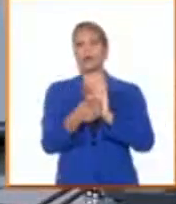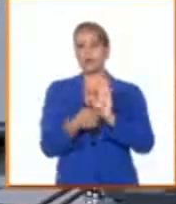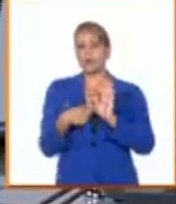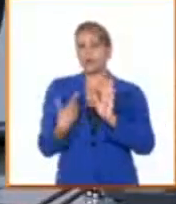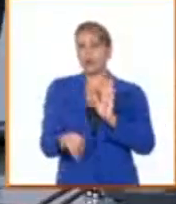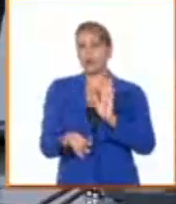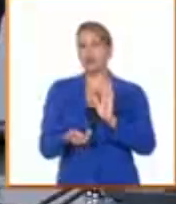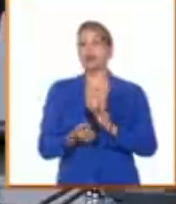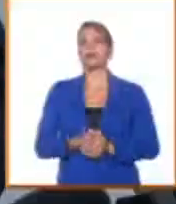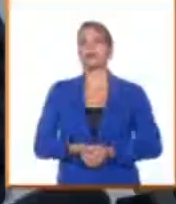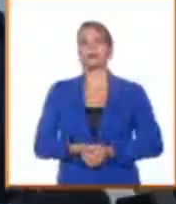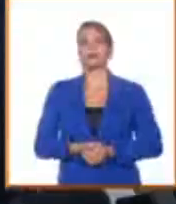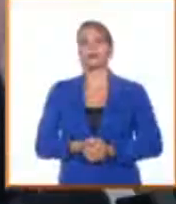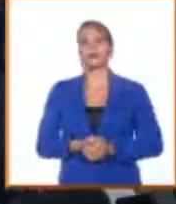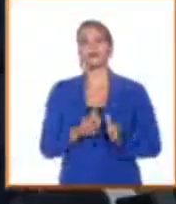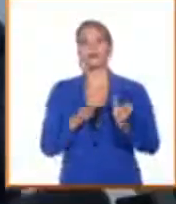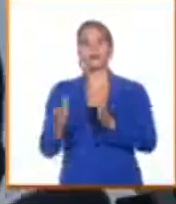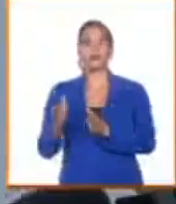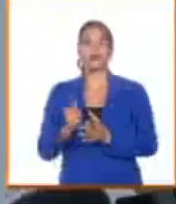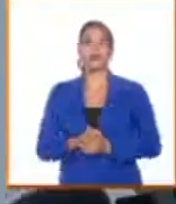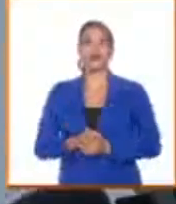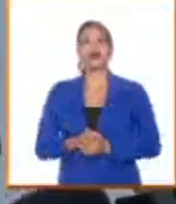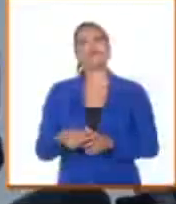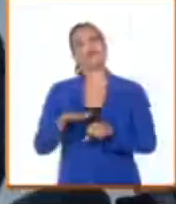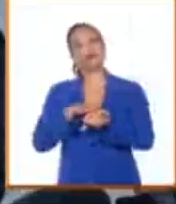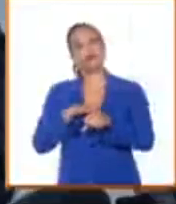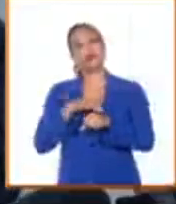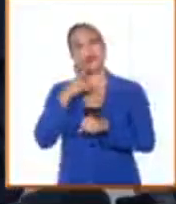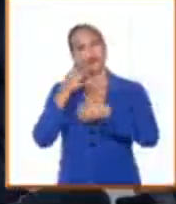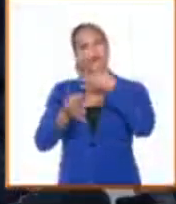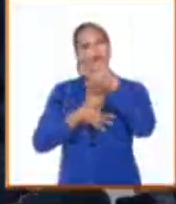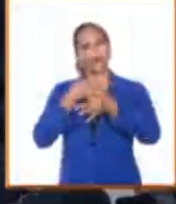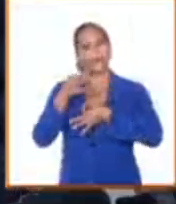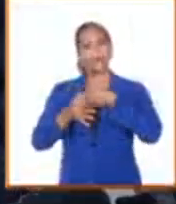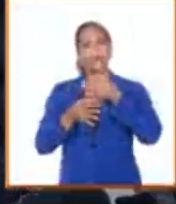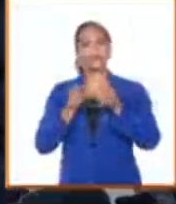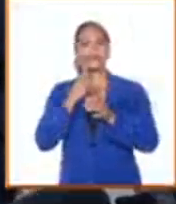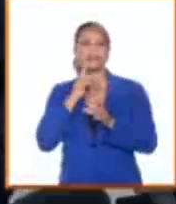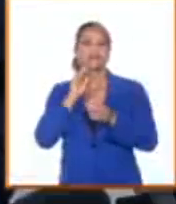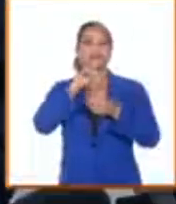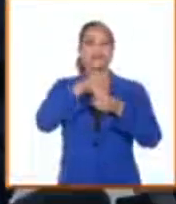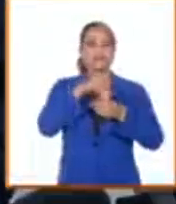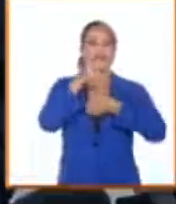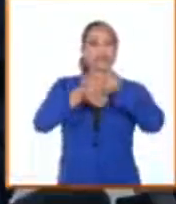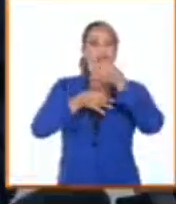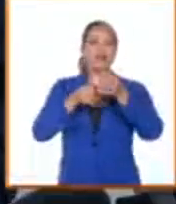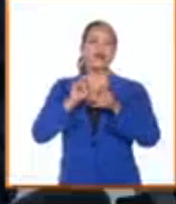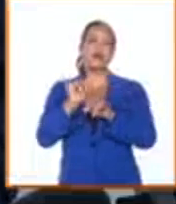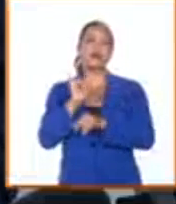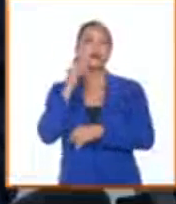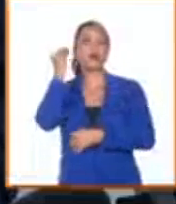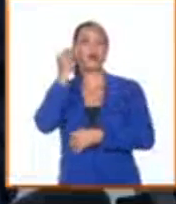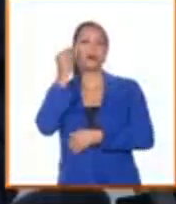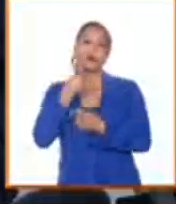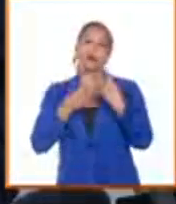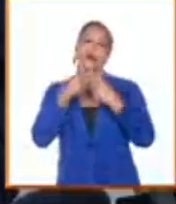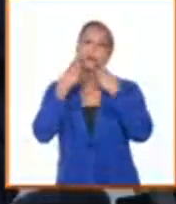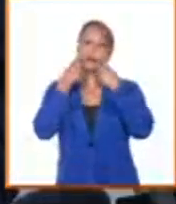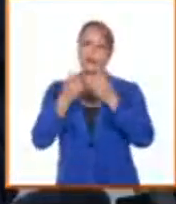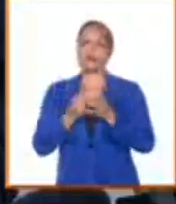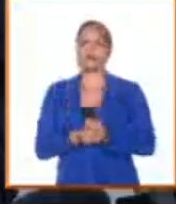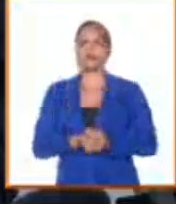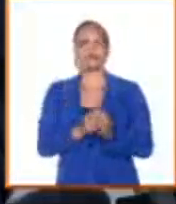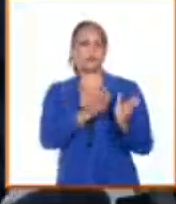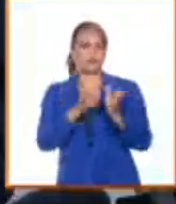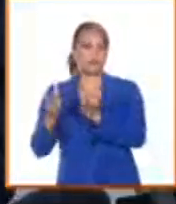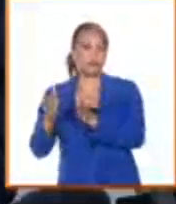yo creo que es muy importante esta, y discúlpame que haya hecho esta inserción, pero creía que era importante. Sí, yo